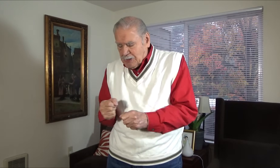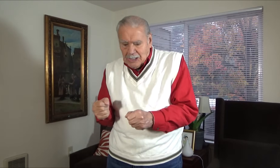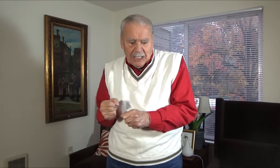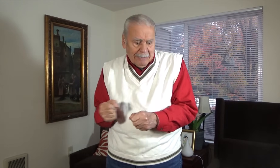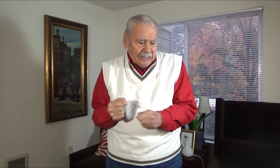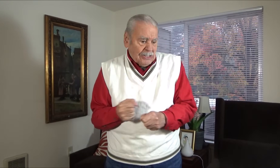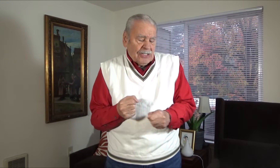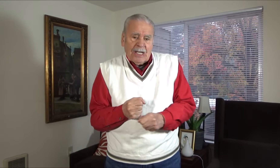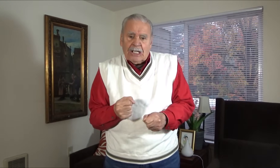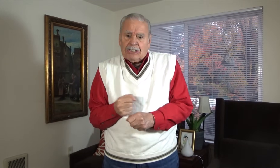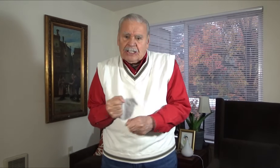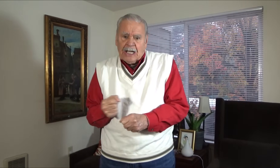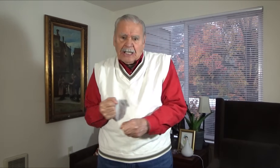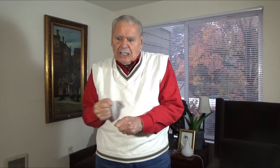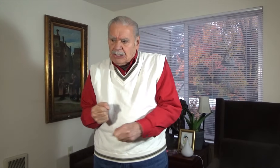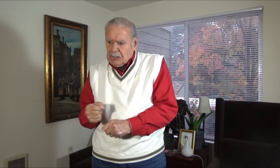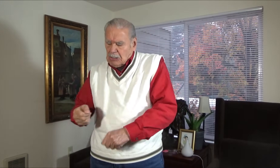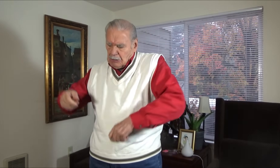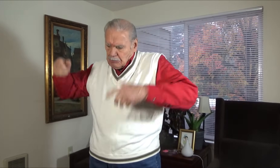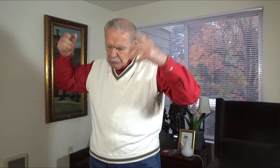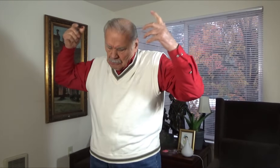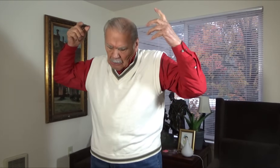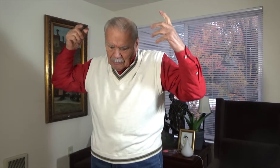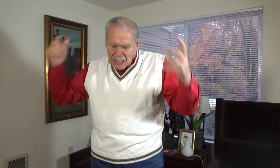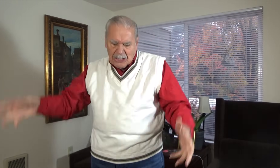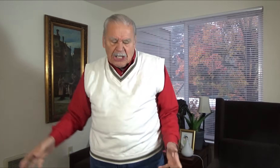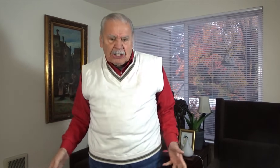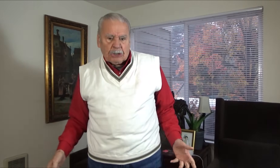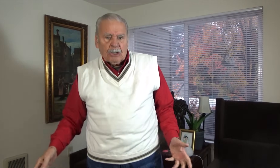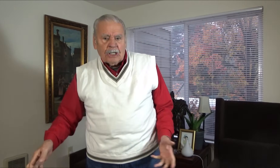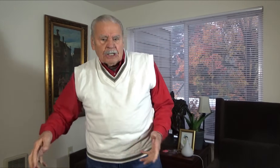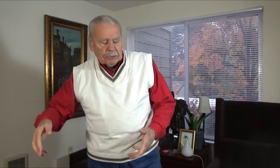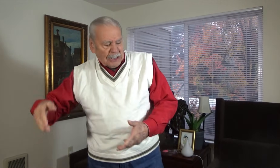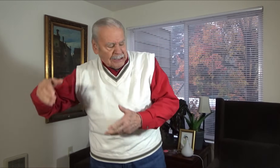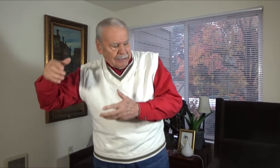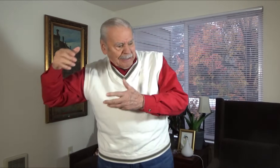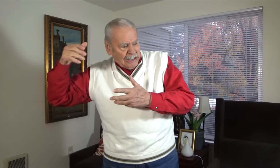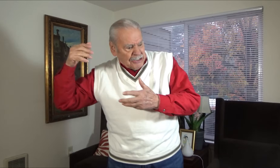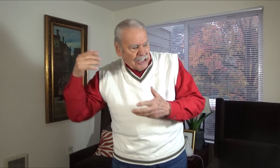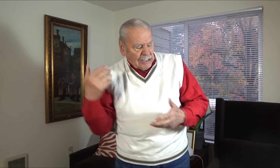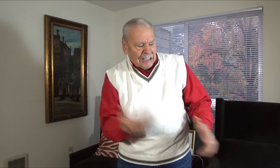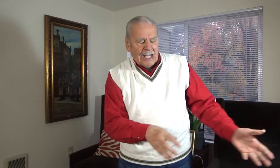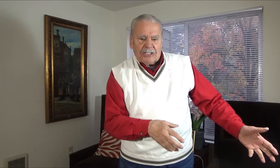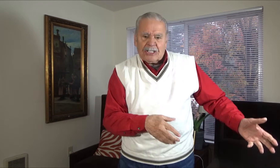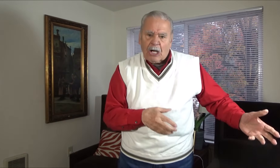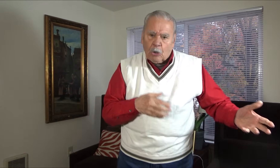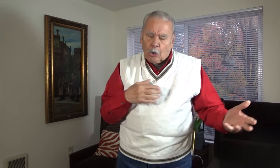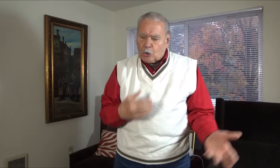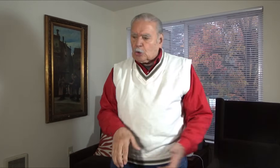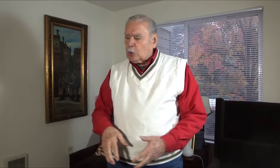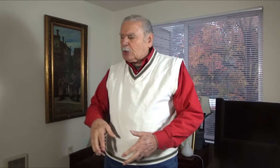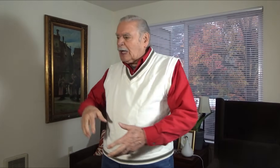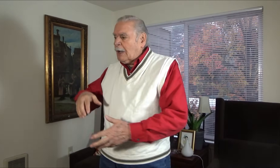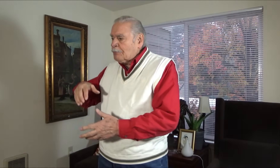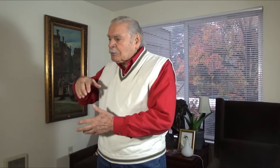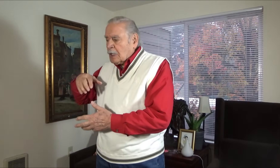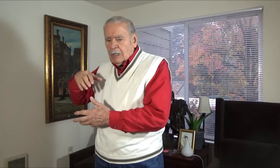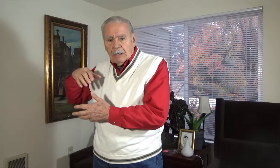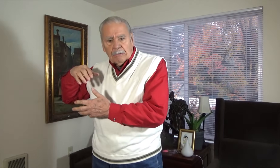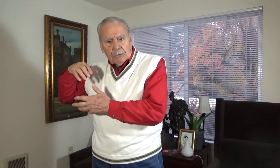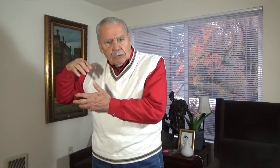son empecinadamente y sin análisis, estos son unos malditos, una extrema derecha rancia,